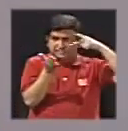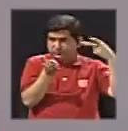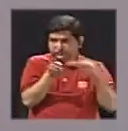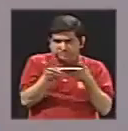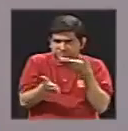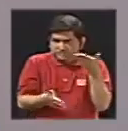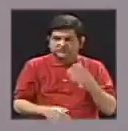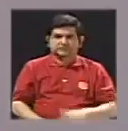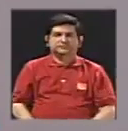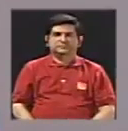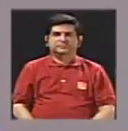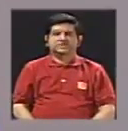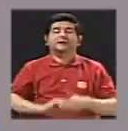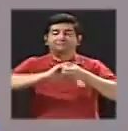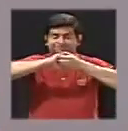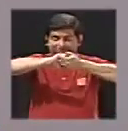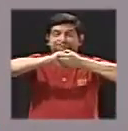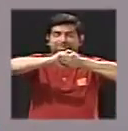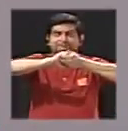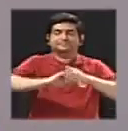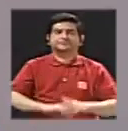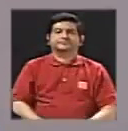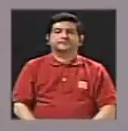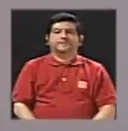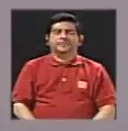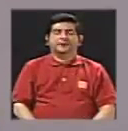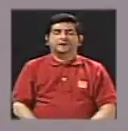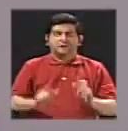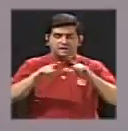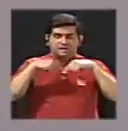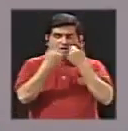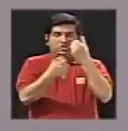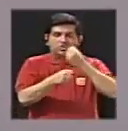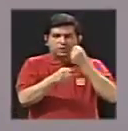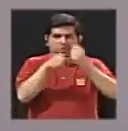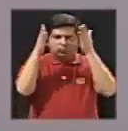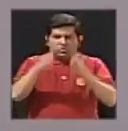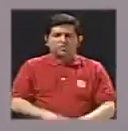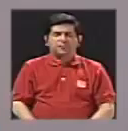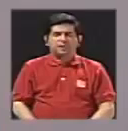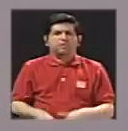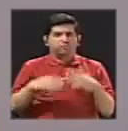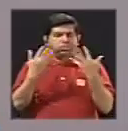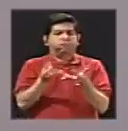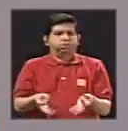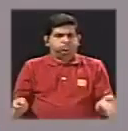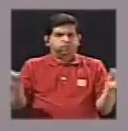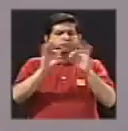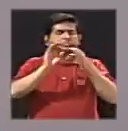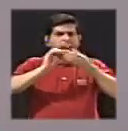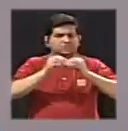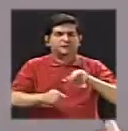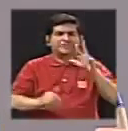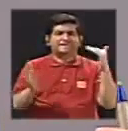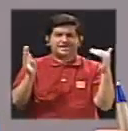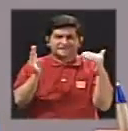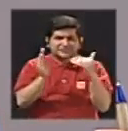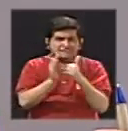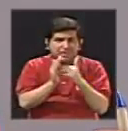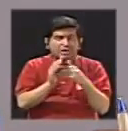ni menos que solidaridad. Es decir, cuando un grupo de trabajadores tan considerable, porque 3.000